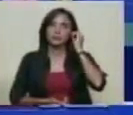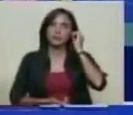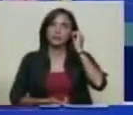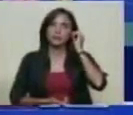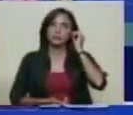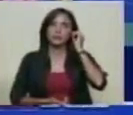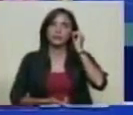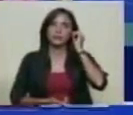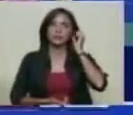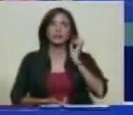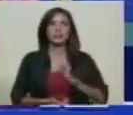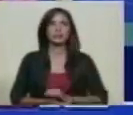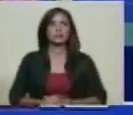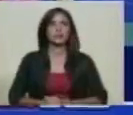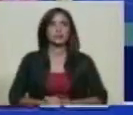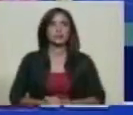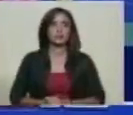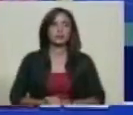Compañero,